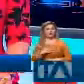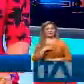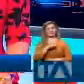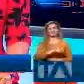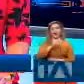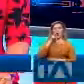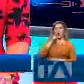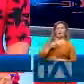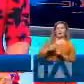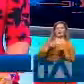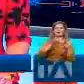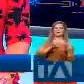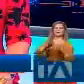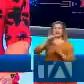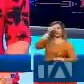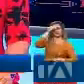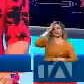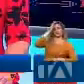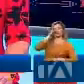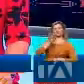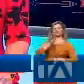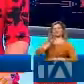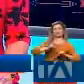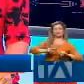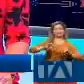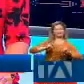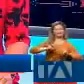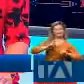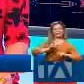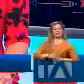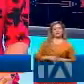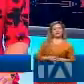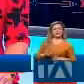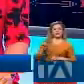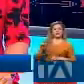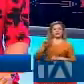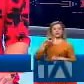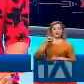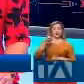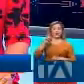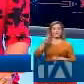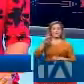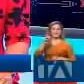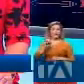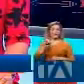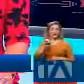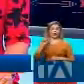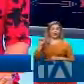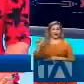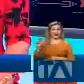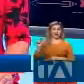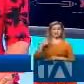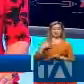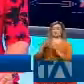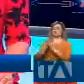tiene pendientes dos procesos judiciales en el país, uno de ellos por un informe con indicios de responsabilidad penal por gastos superiores a